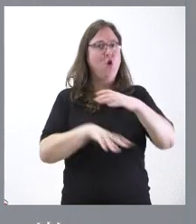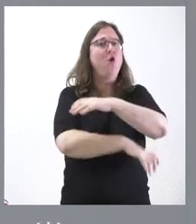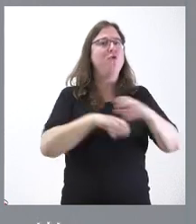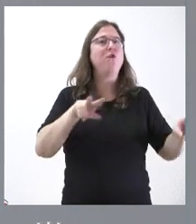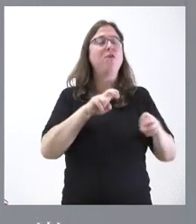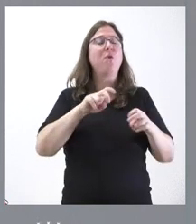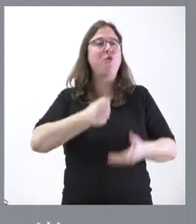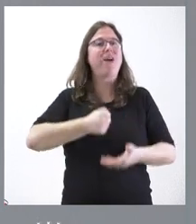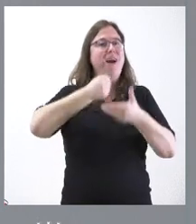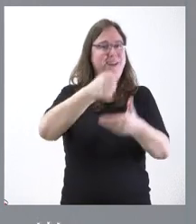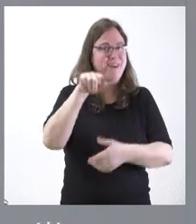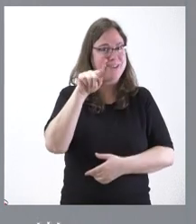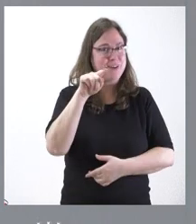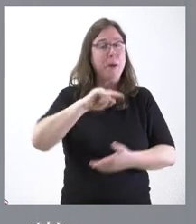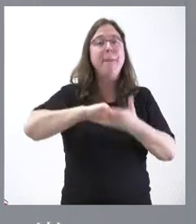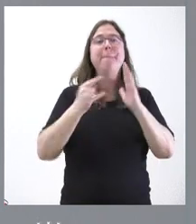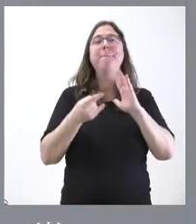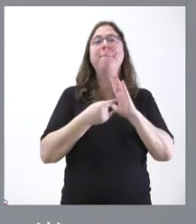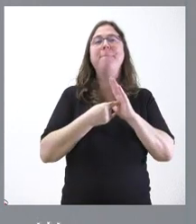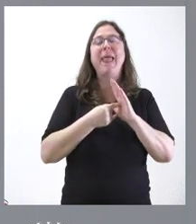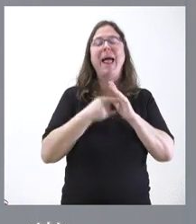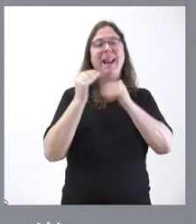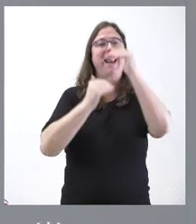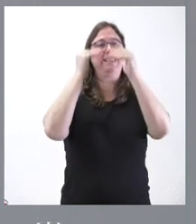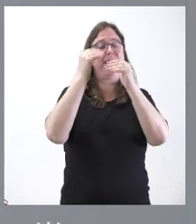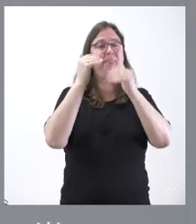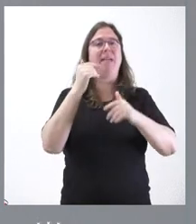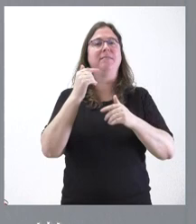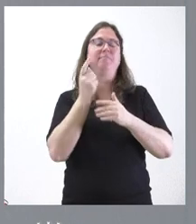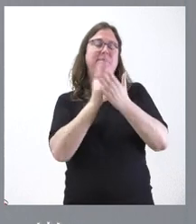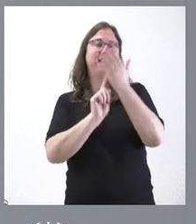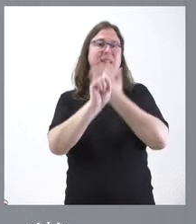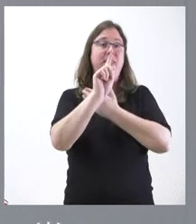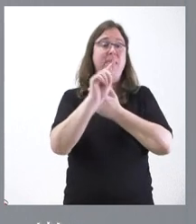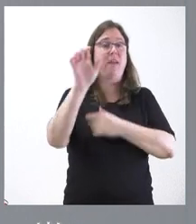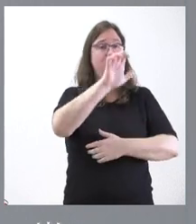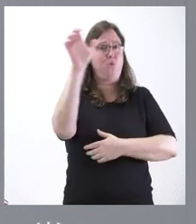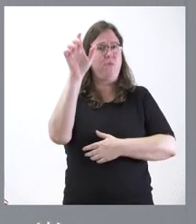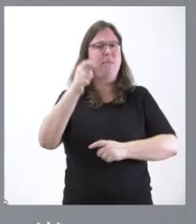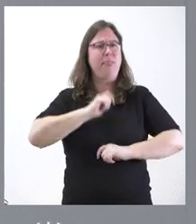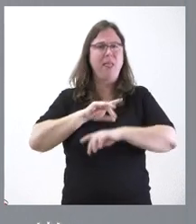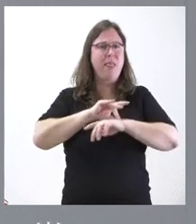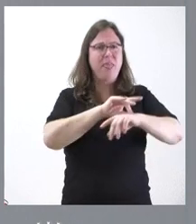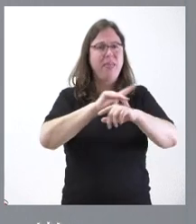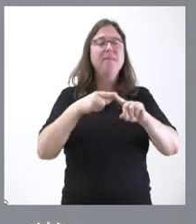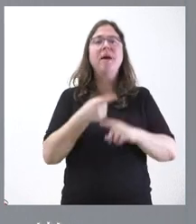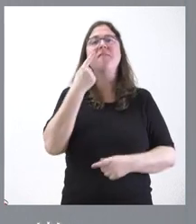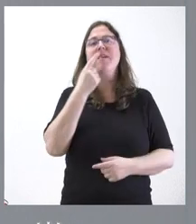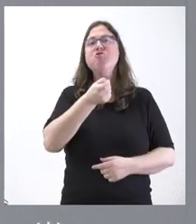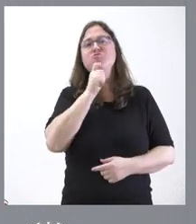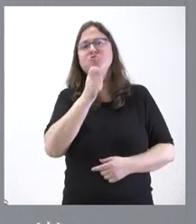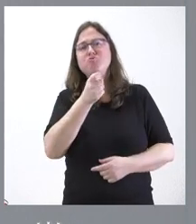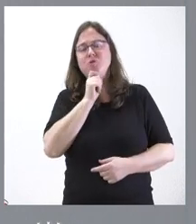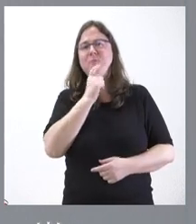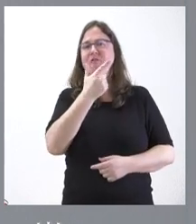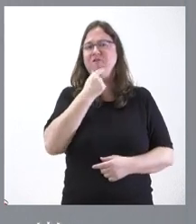next generation de la nueva generación del plan de resilencia que pone encima de la mesa la Unión Europea nos sirve en esa dirección hemos visto también cómo facilitar la